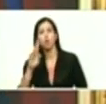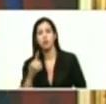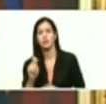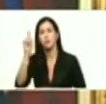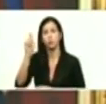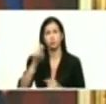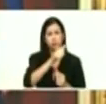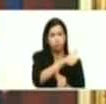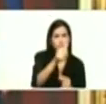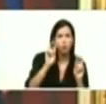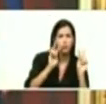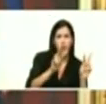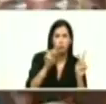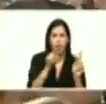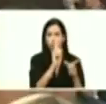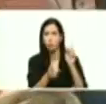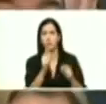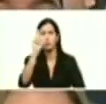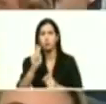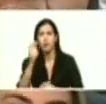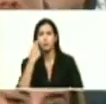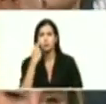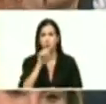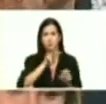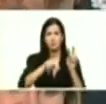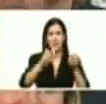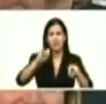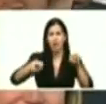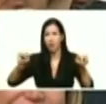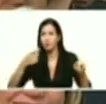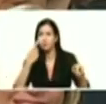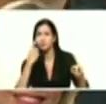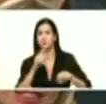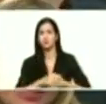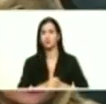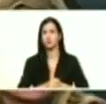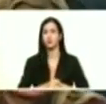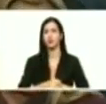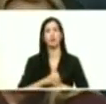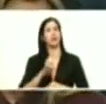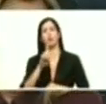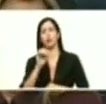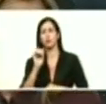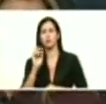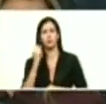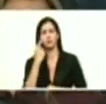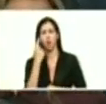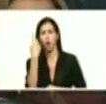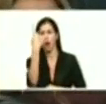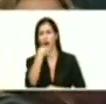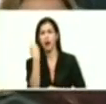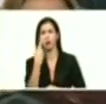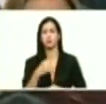Don Pedro Miguel Ramón Lobo Eduardo Piñate los que veo así por aquí